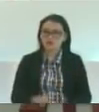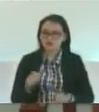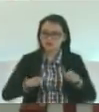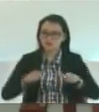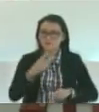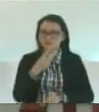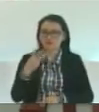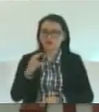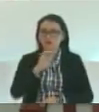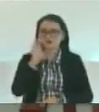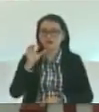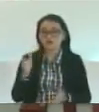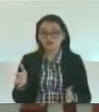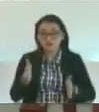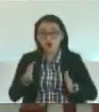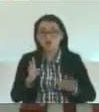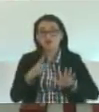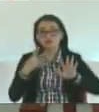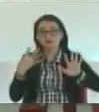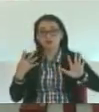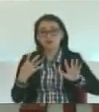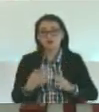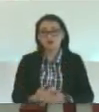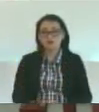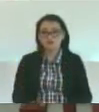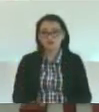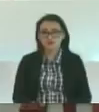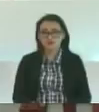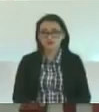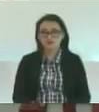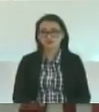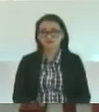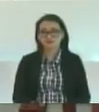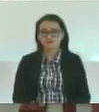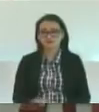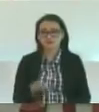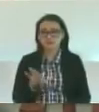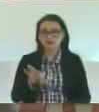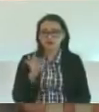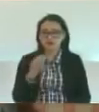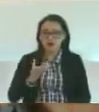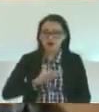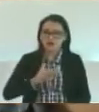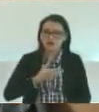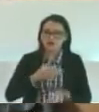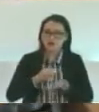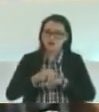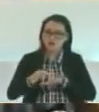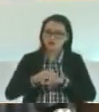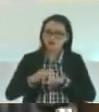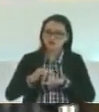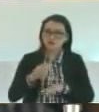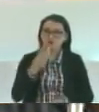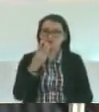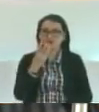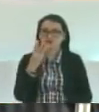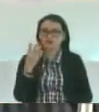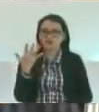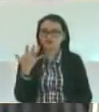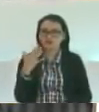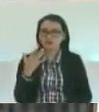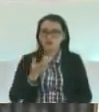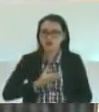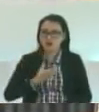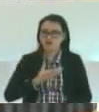23 estados, ganamos 19, que nos llevó a elegir alcaldes en los municipios, 335